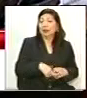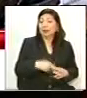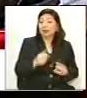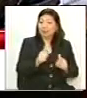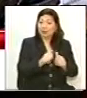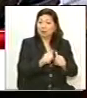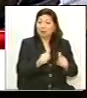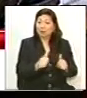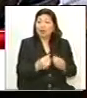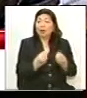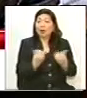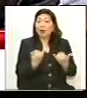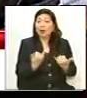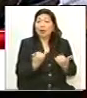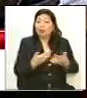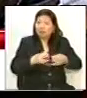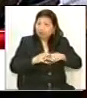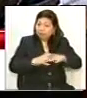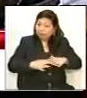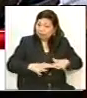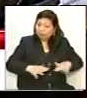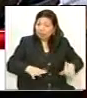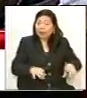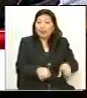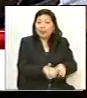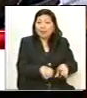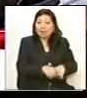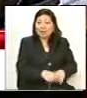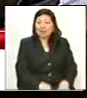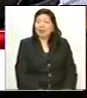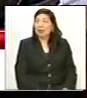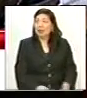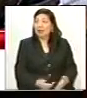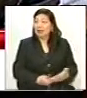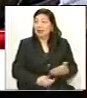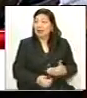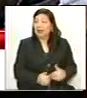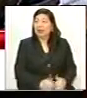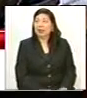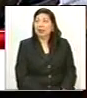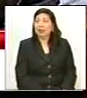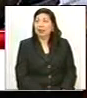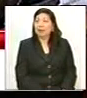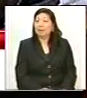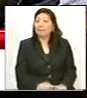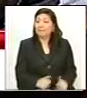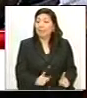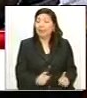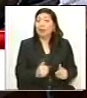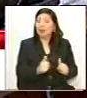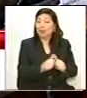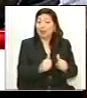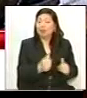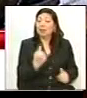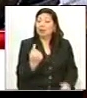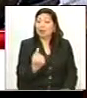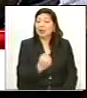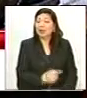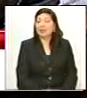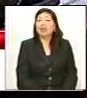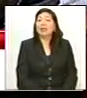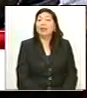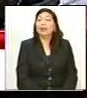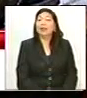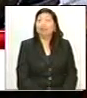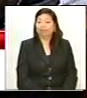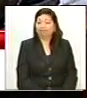modelo, porque con esa expansión también la Contraloría va a tener los recursos para poder desplegar este modelo a nivel nacional, ¿no?